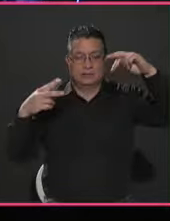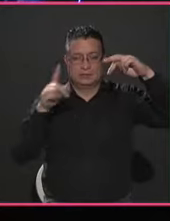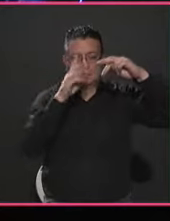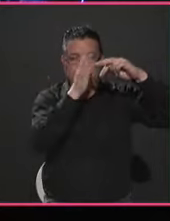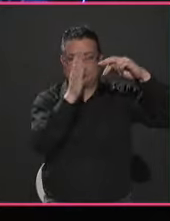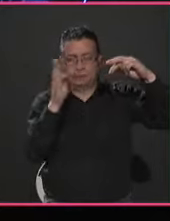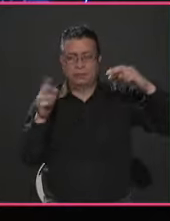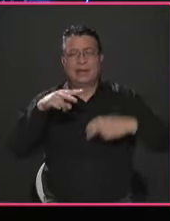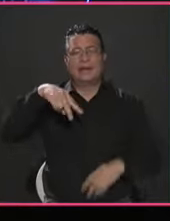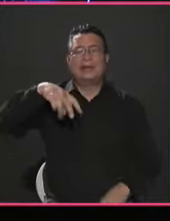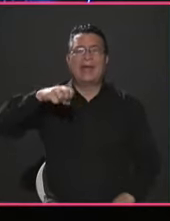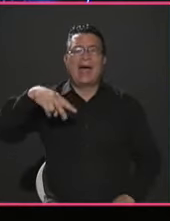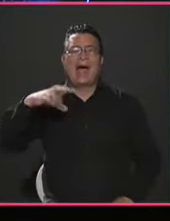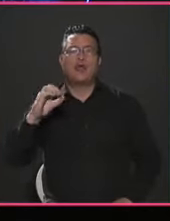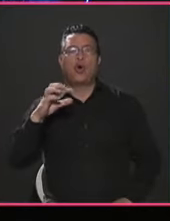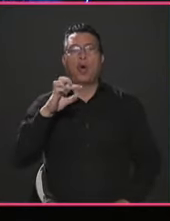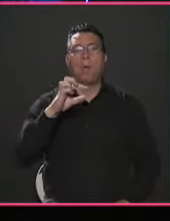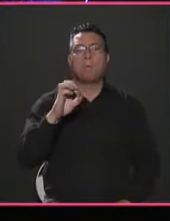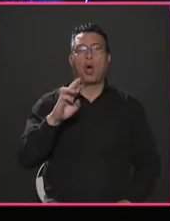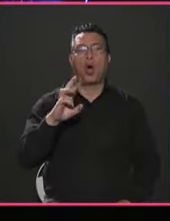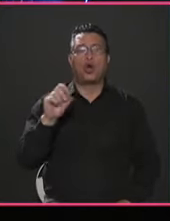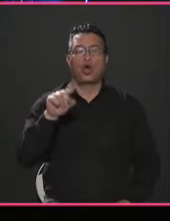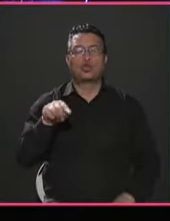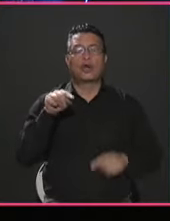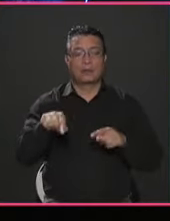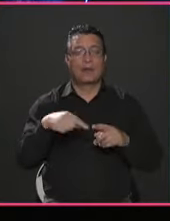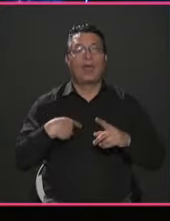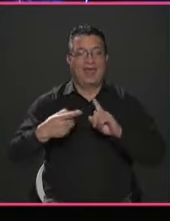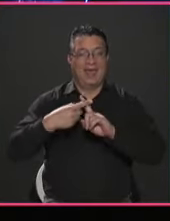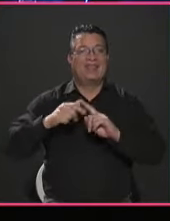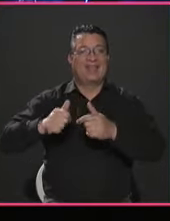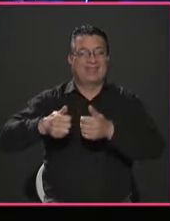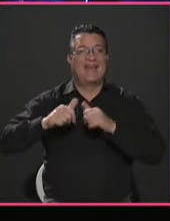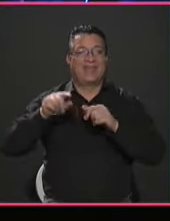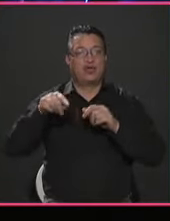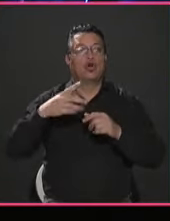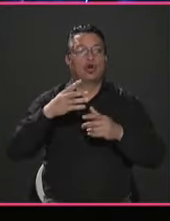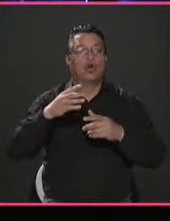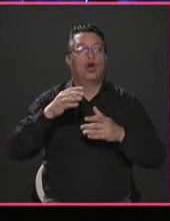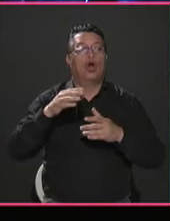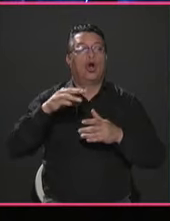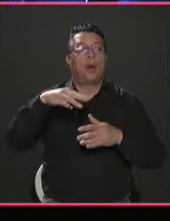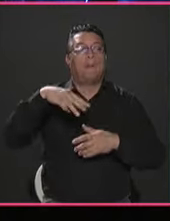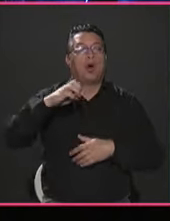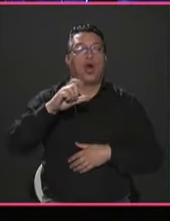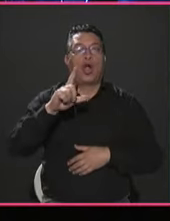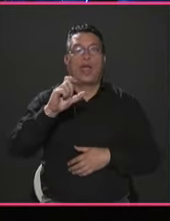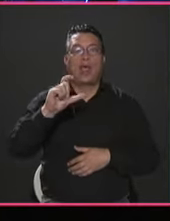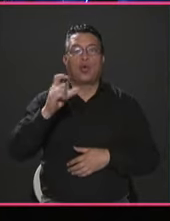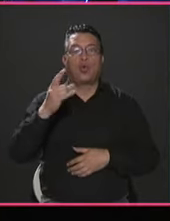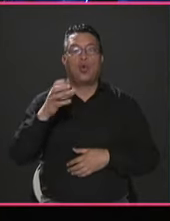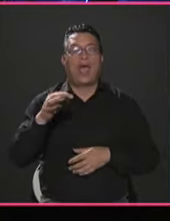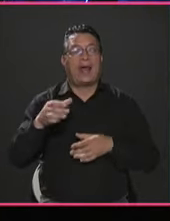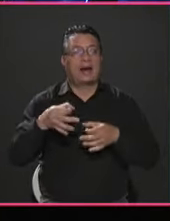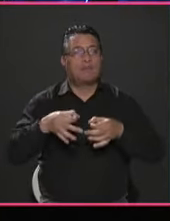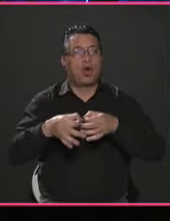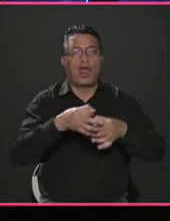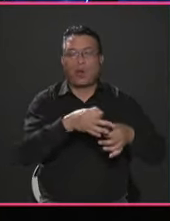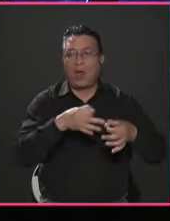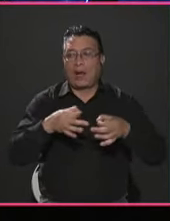nanoporos Entonces el título de mi charla es desafiando la frontera del diagnóstico molecular con la secuenciación de tercera